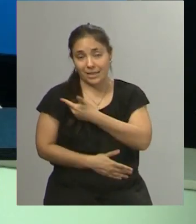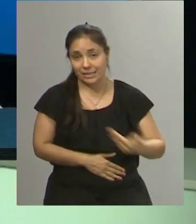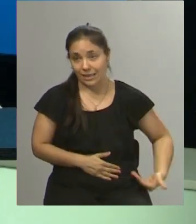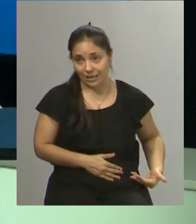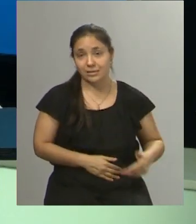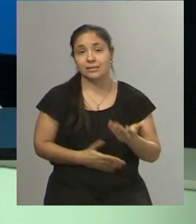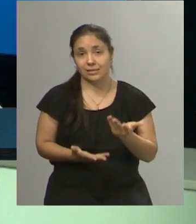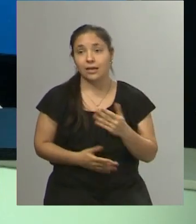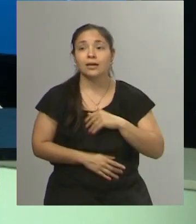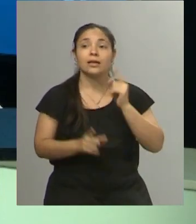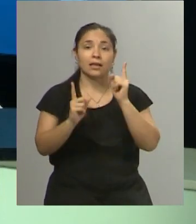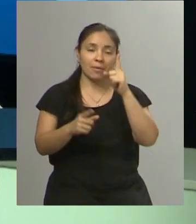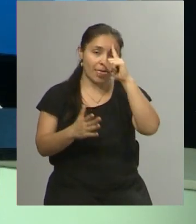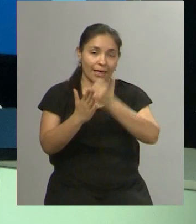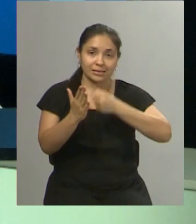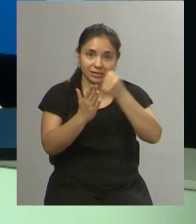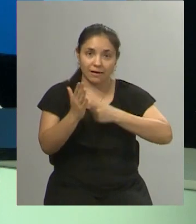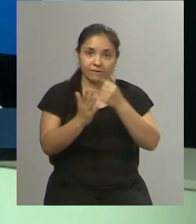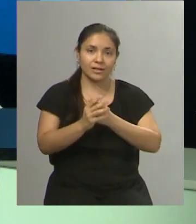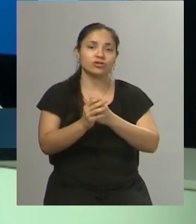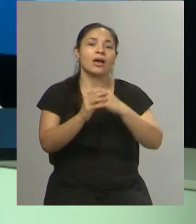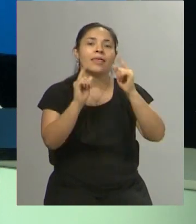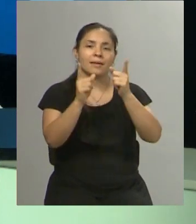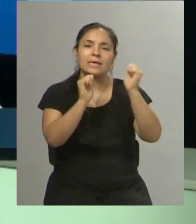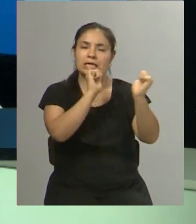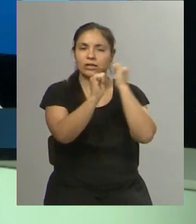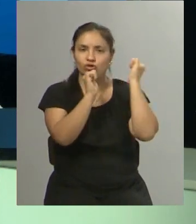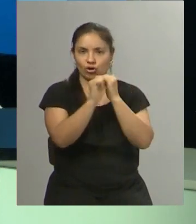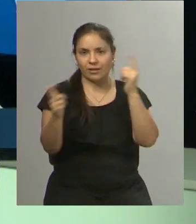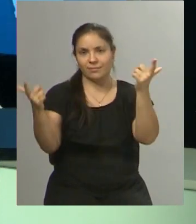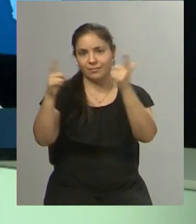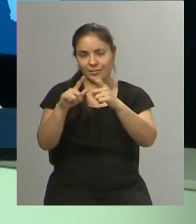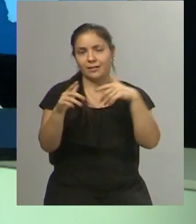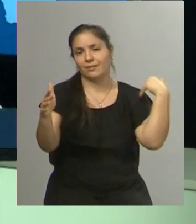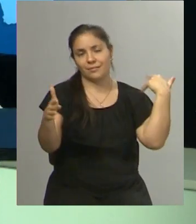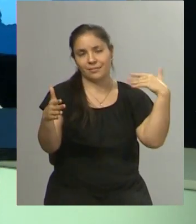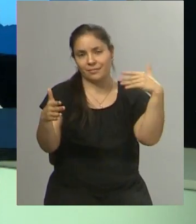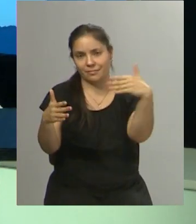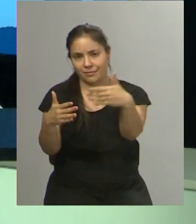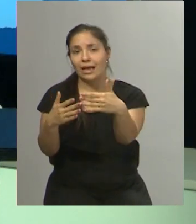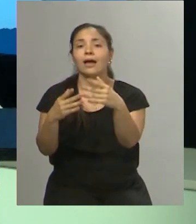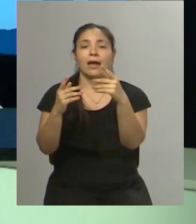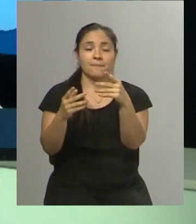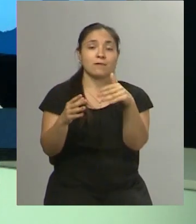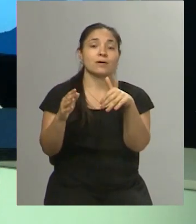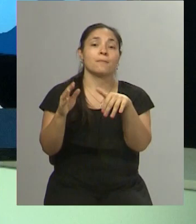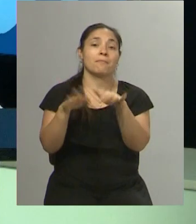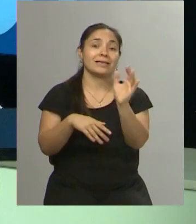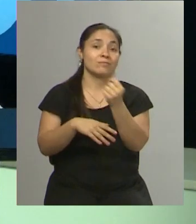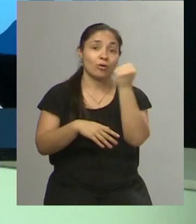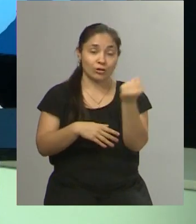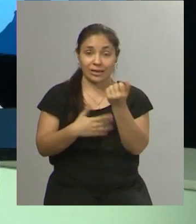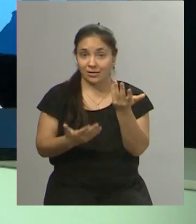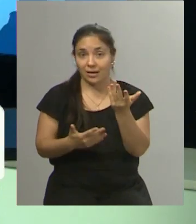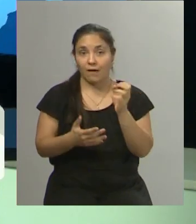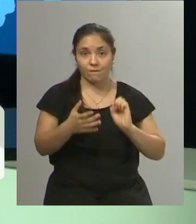grandes desafíos, no solamente coyunturales, sino históricos que tiene el bloque de cara al motivo principal que se dio